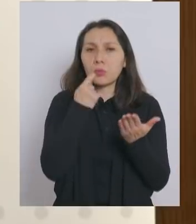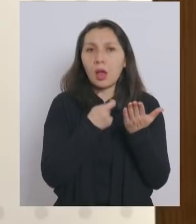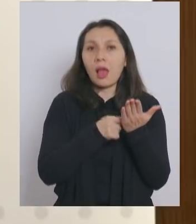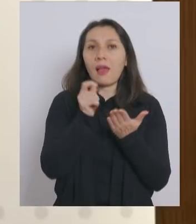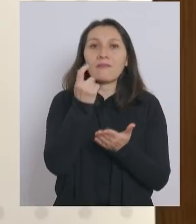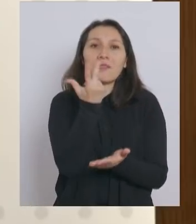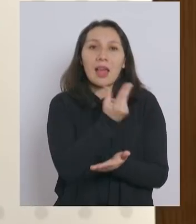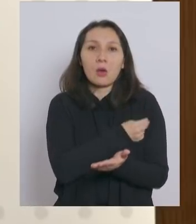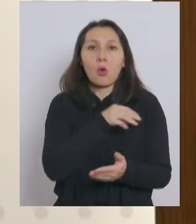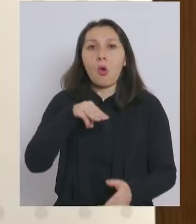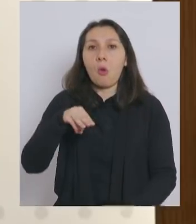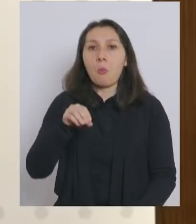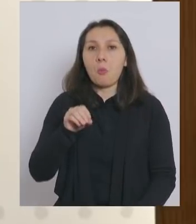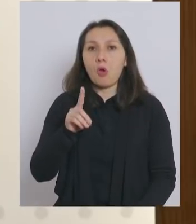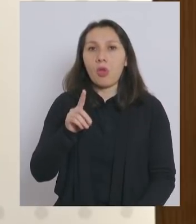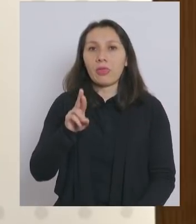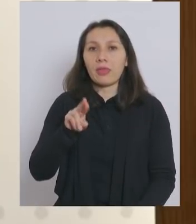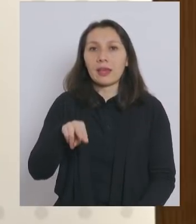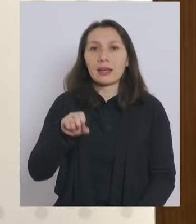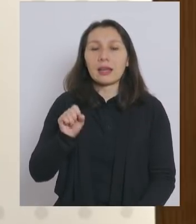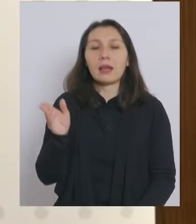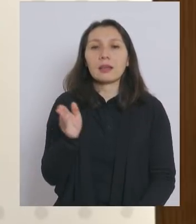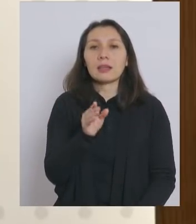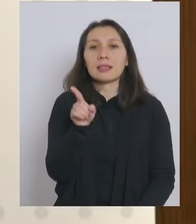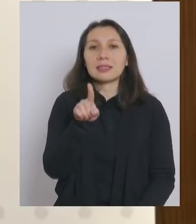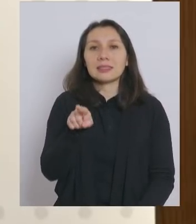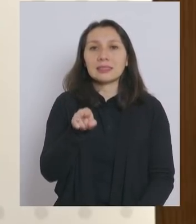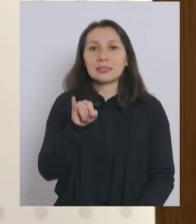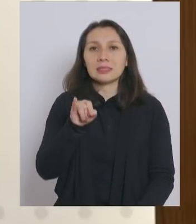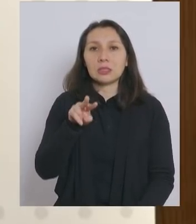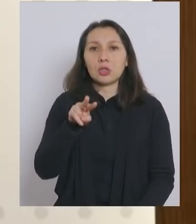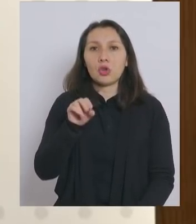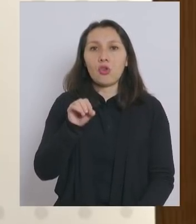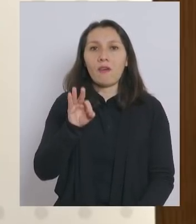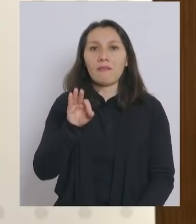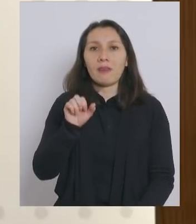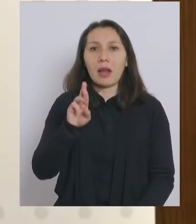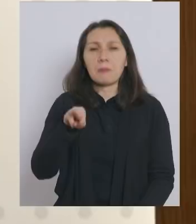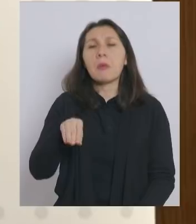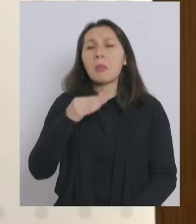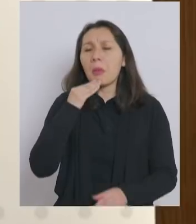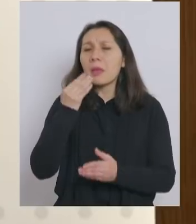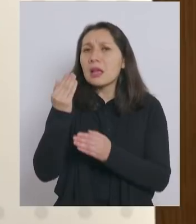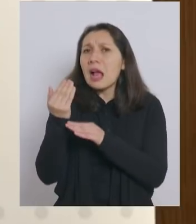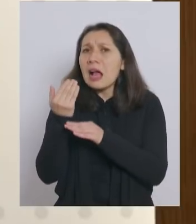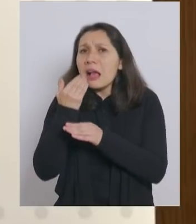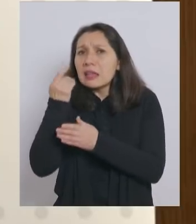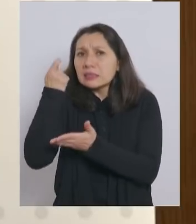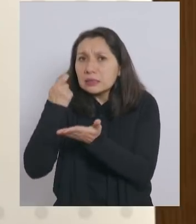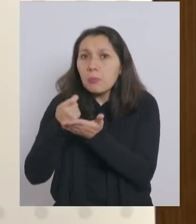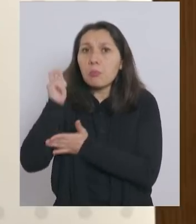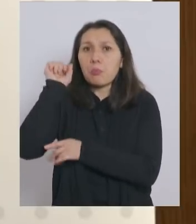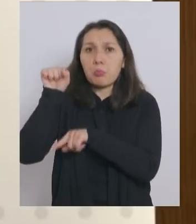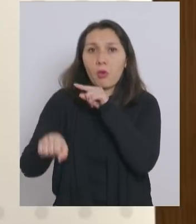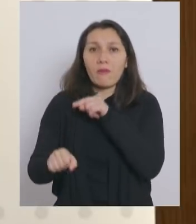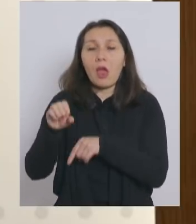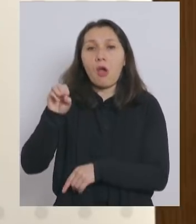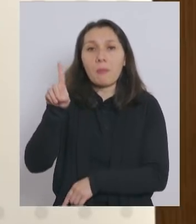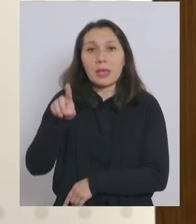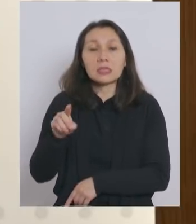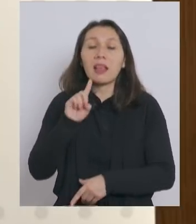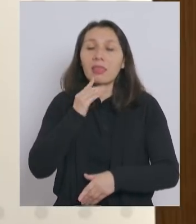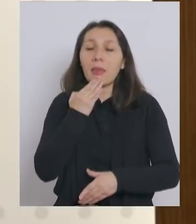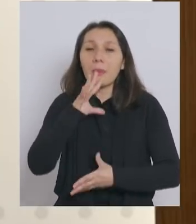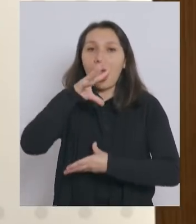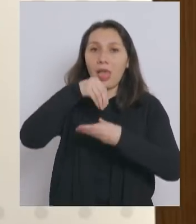las vacunas de Moderna y de Sinopharm, que también son vacunas que ya están precalificadas por la OMS y que son parte del mecanismo COVAX. Por lo